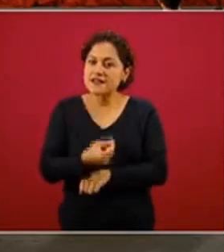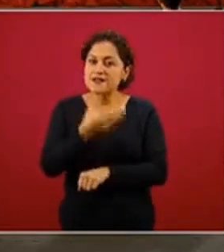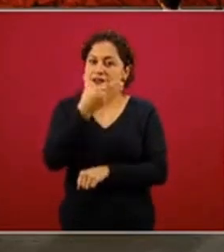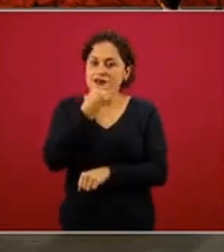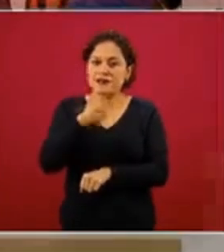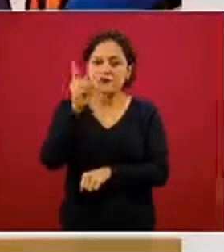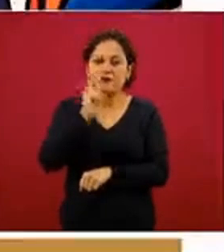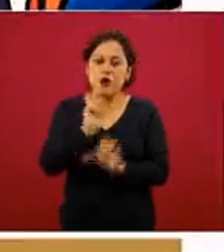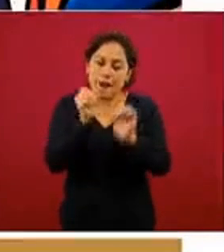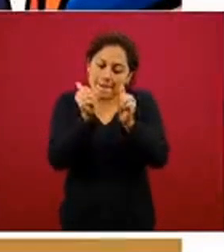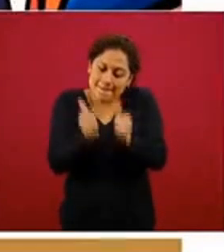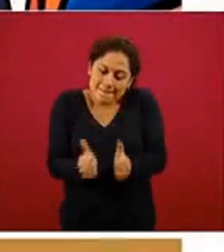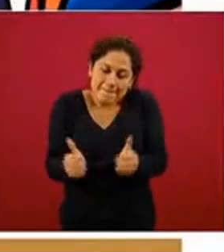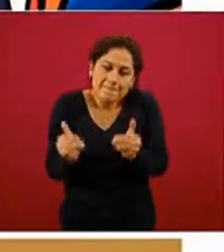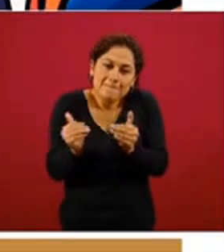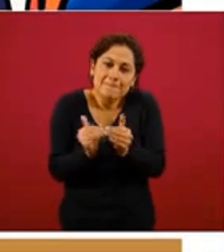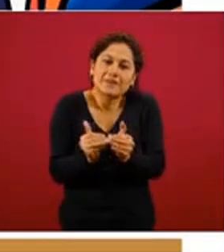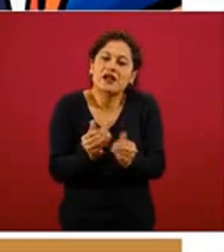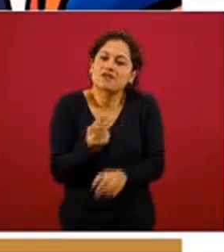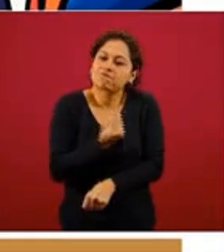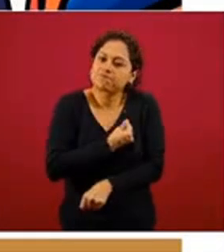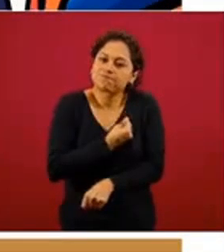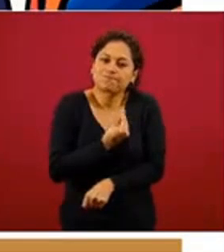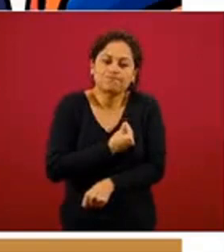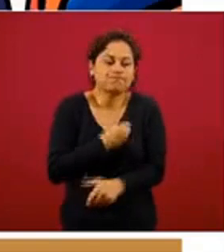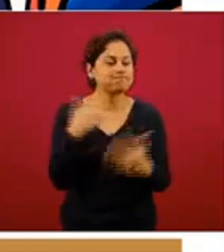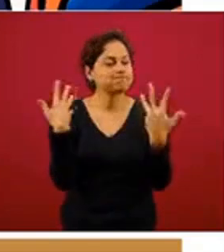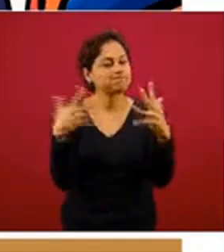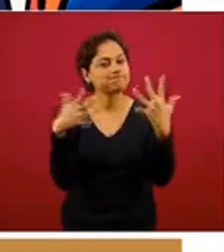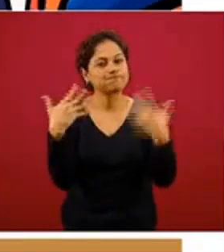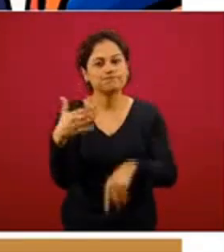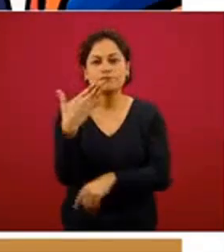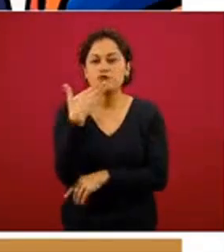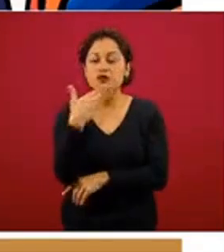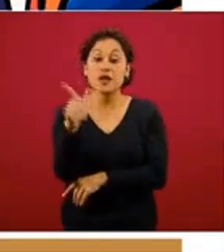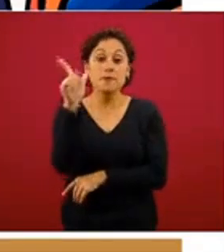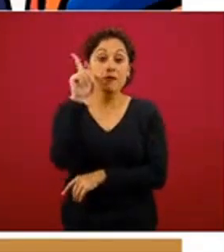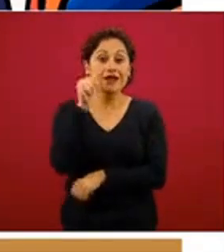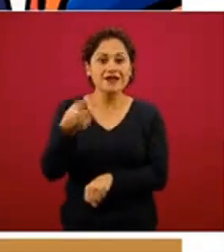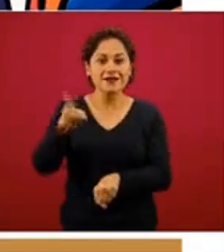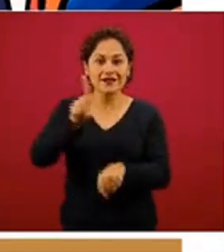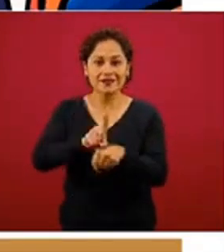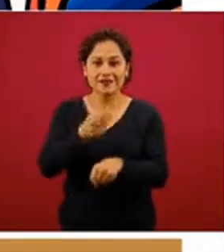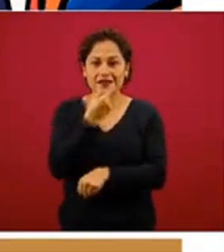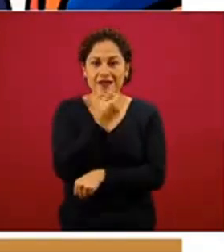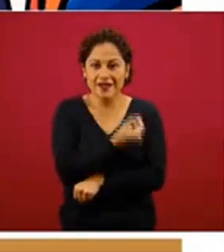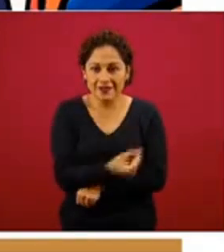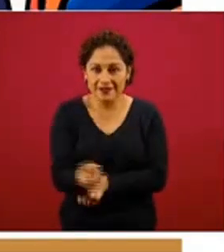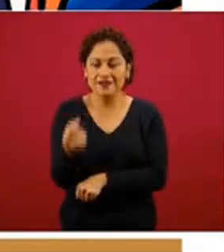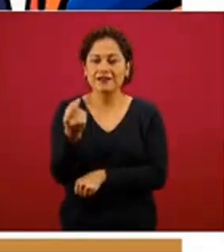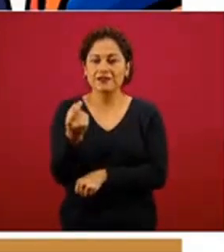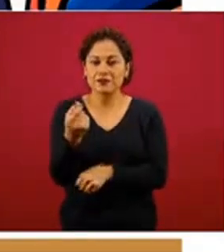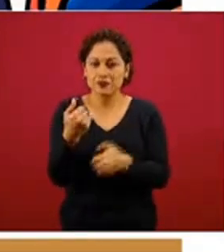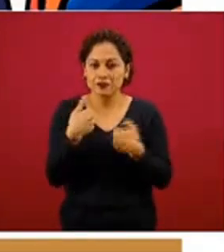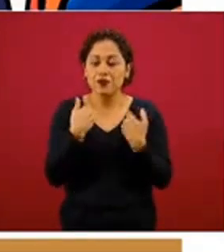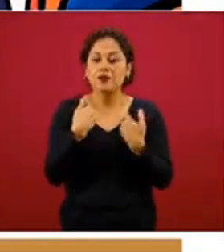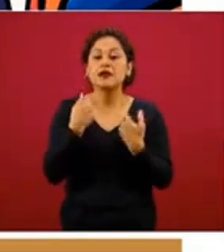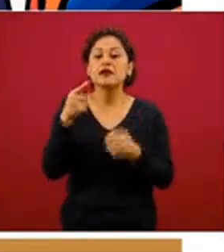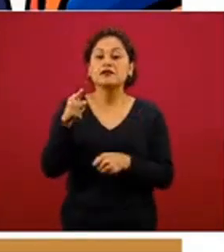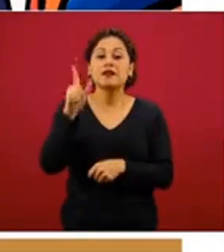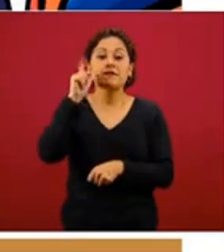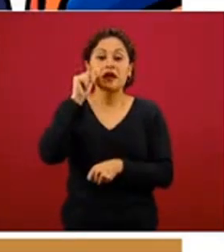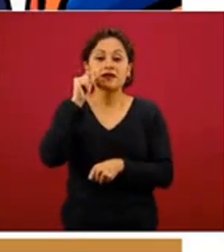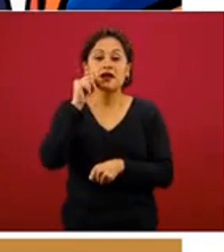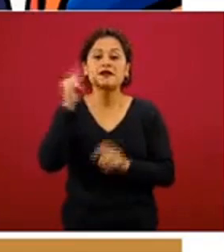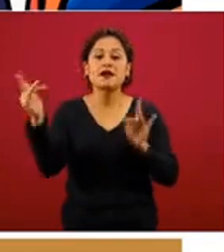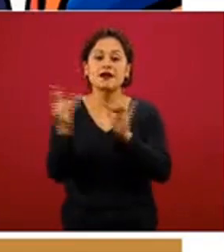la Jornada Nacional de Sana Distancia. Mañana es su día, mañana es el día en que van a interactuar con el doctor López-Gatell. Nos